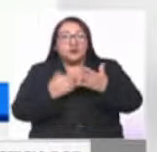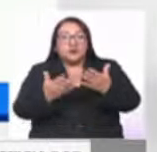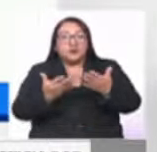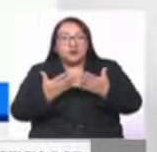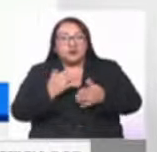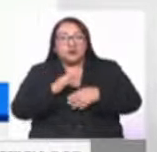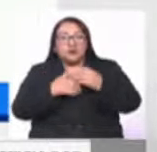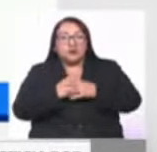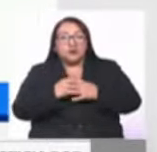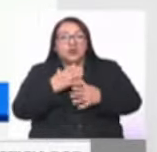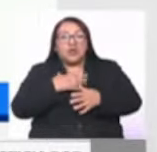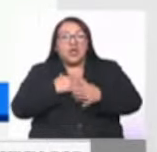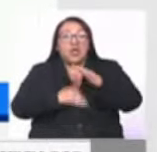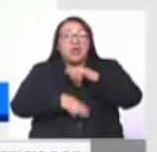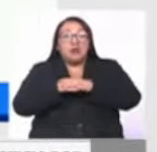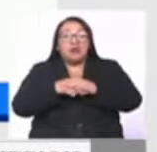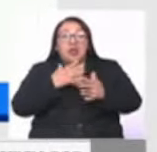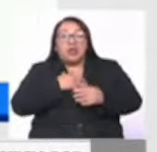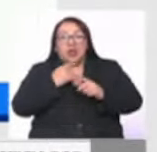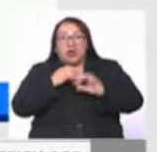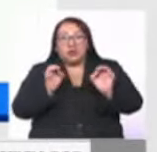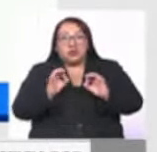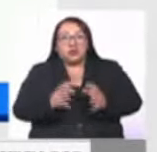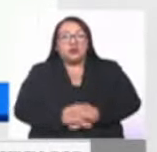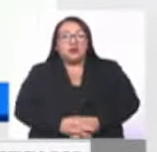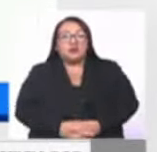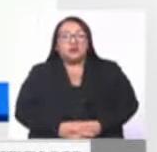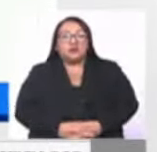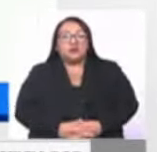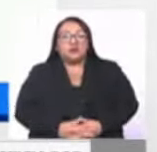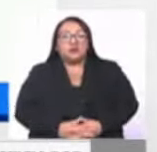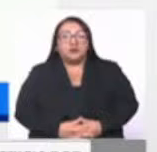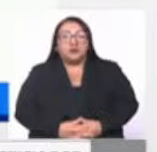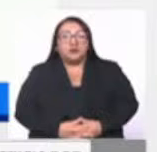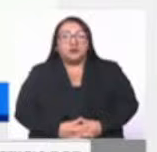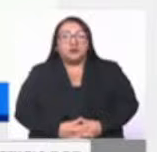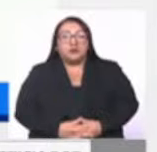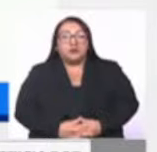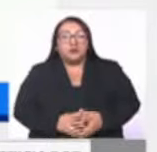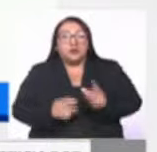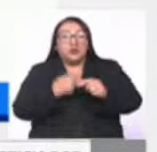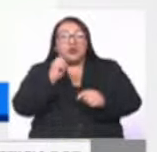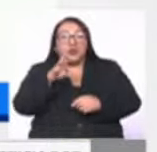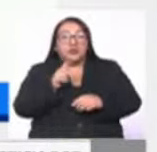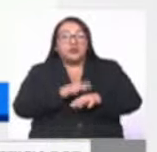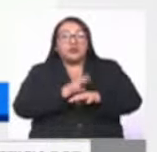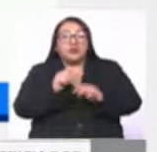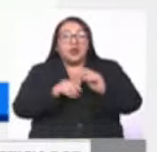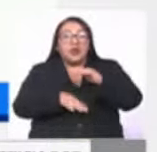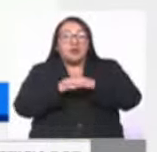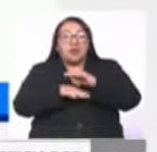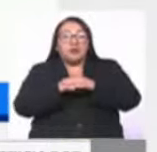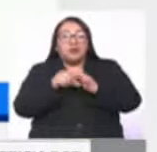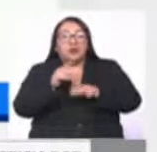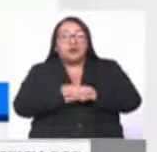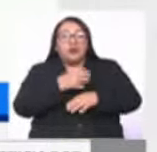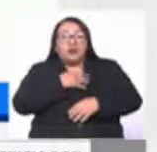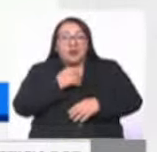límite de edad o jubilación no hace referencia a las mismas el